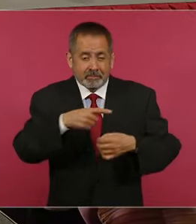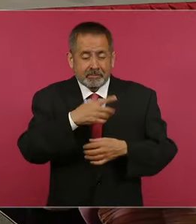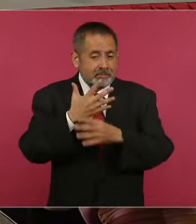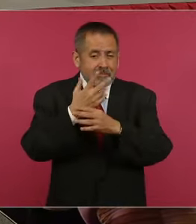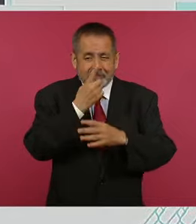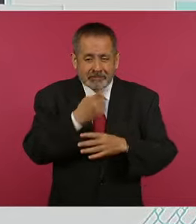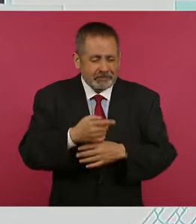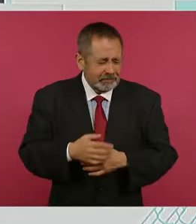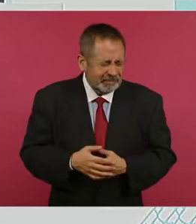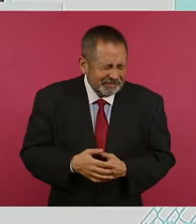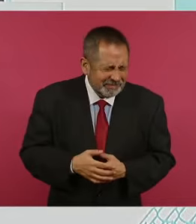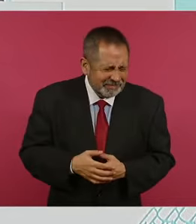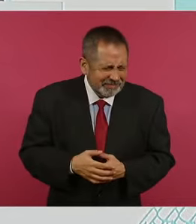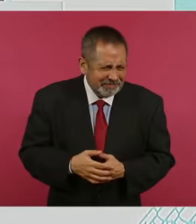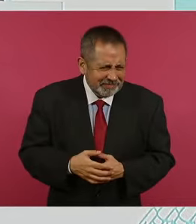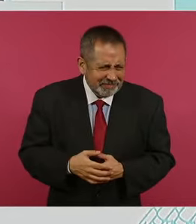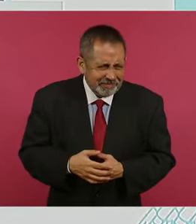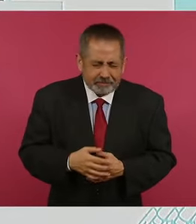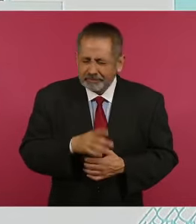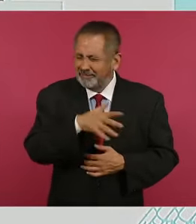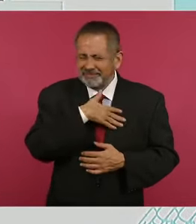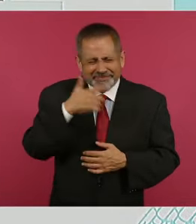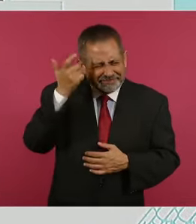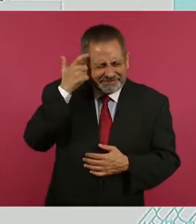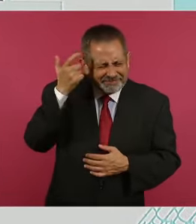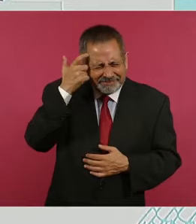esto es de sentido común,